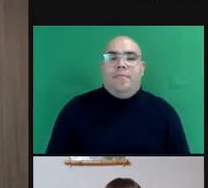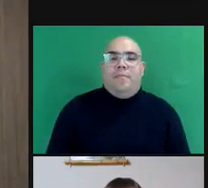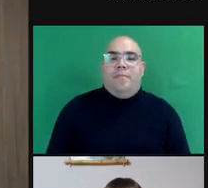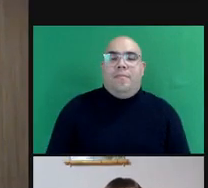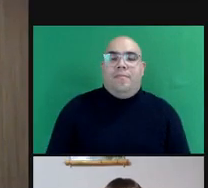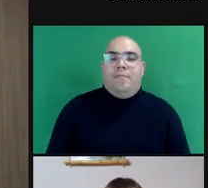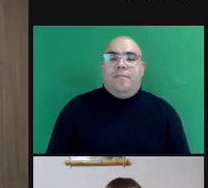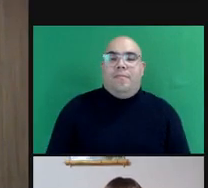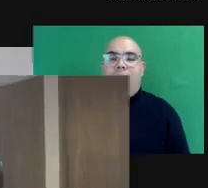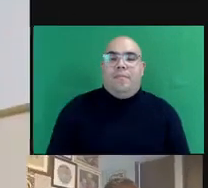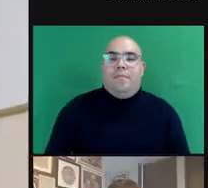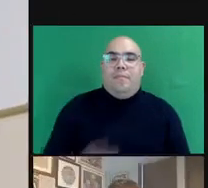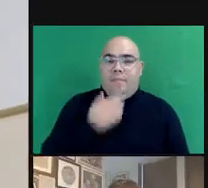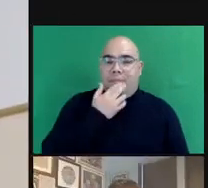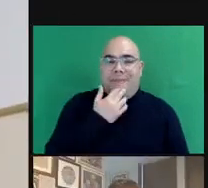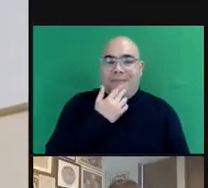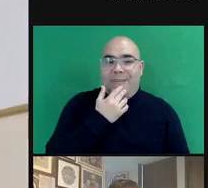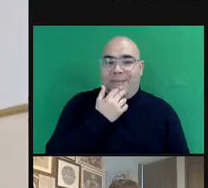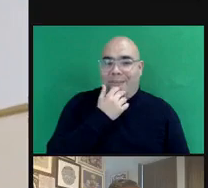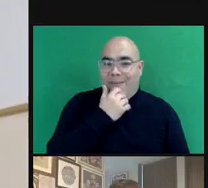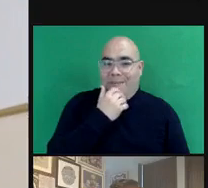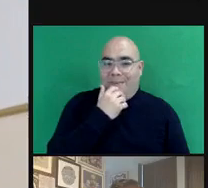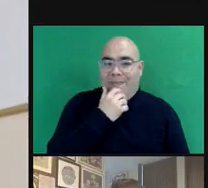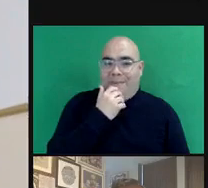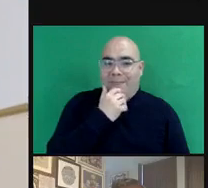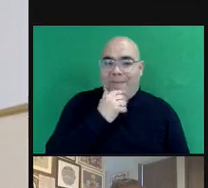¿Pronto, Darío? ¿Damos un momento o...?